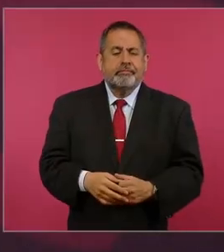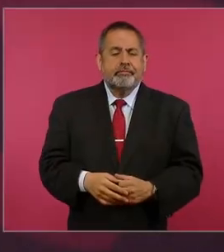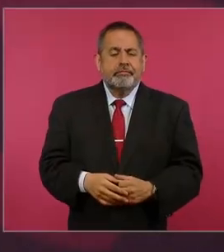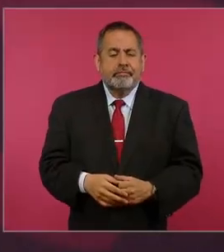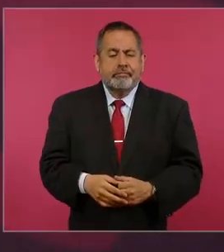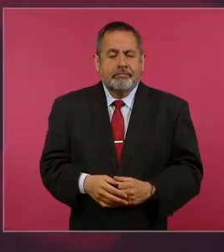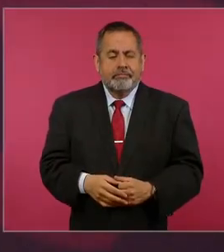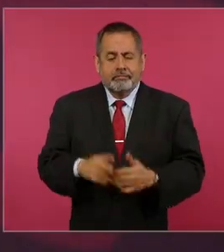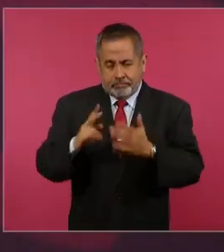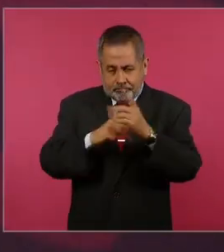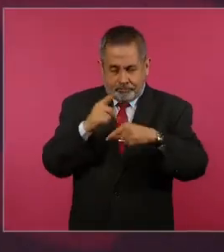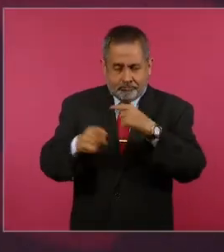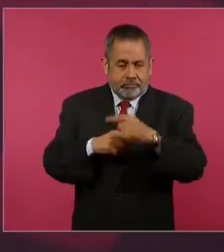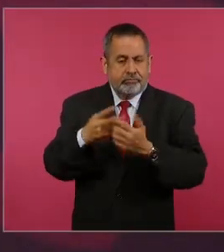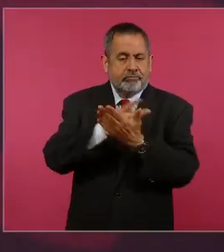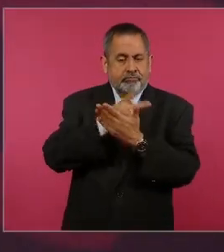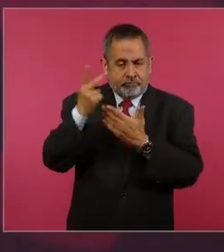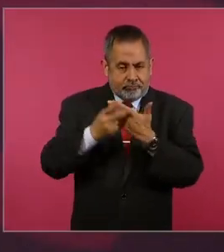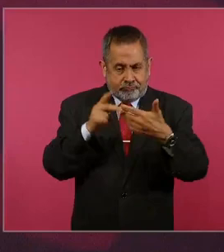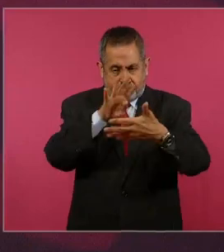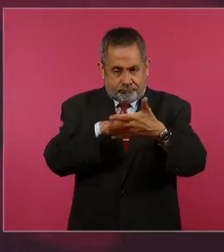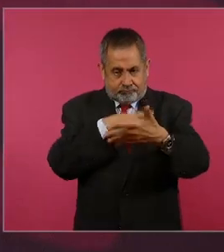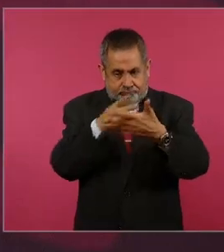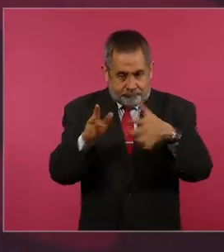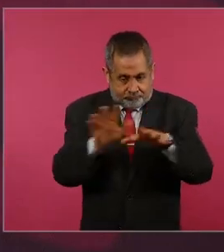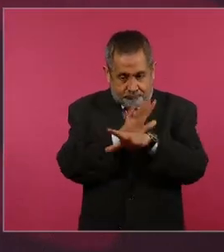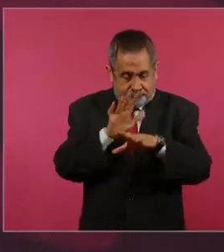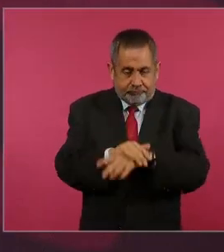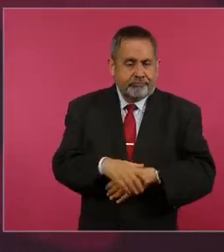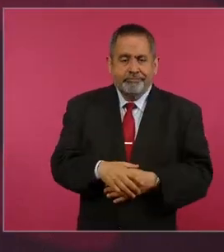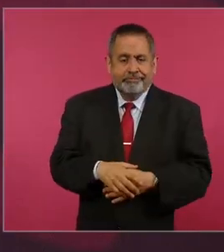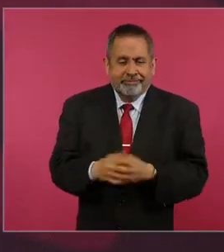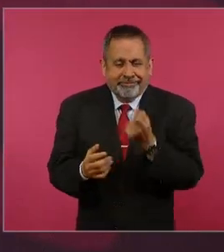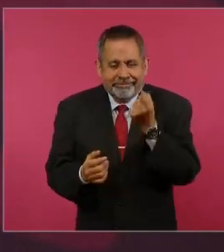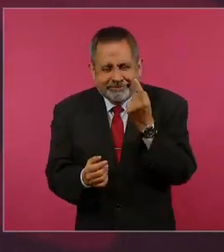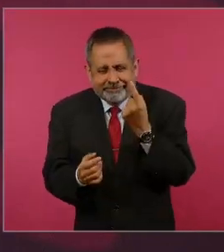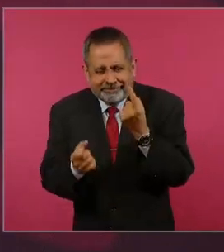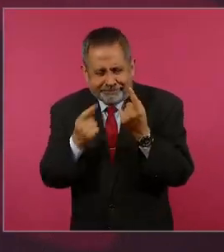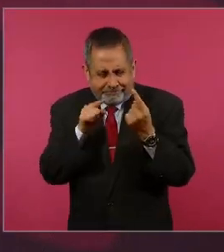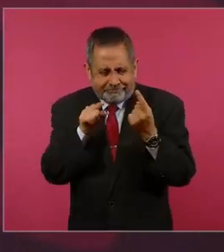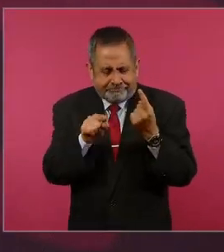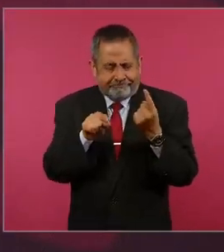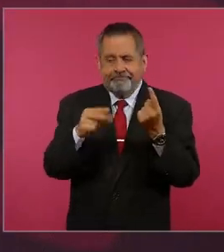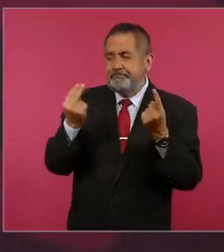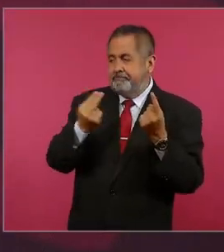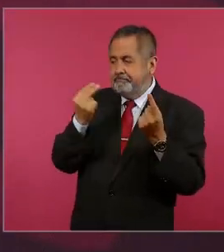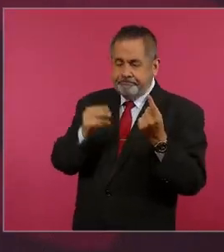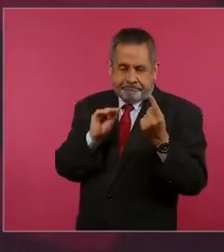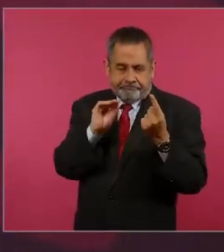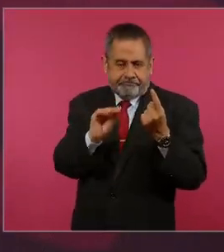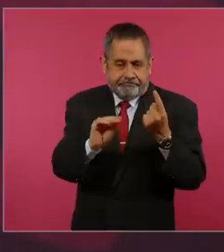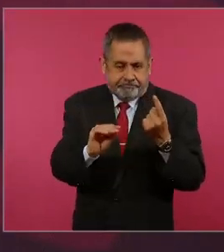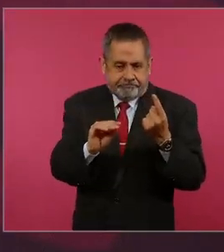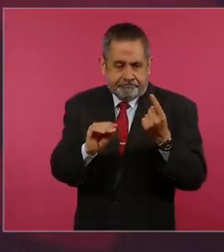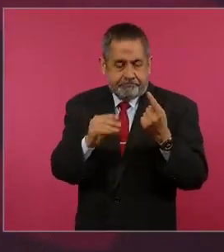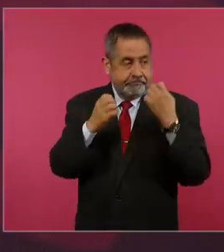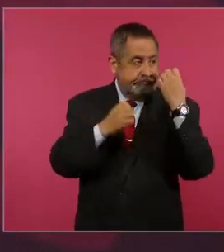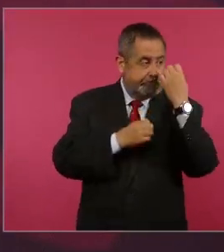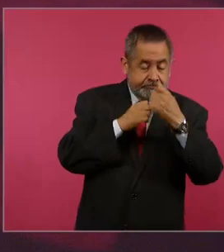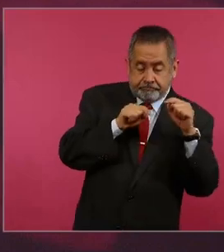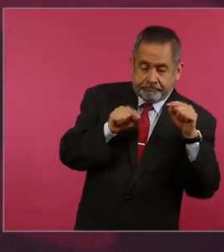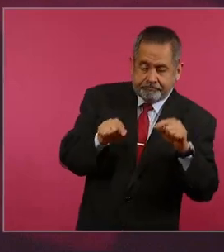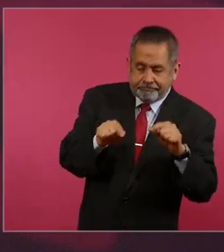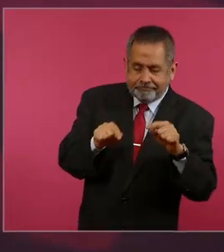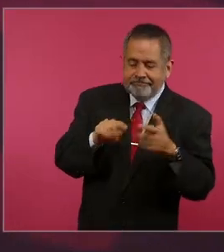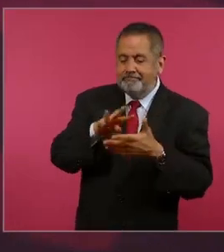el rediseño del programa. Esto no se ha hecho más que en algunos puntos requeridos de acuerdo a la evaluación que se toma